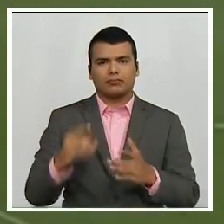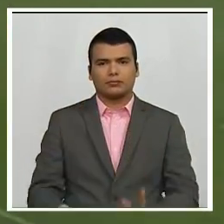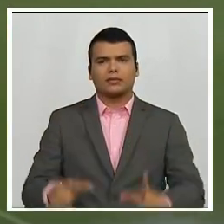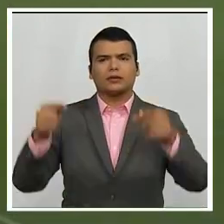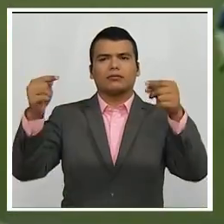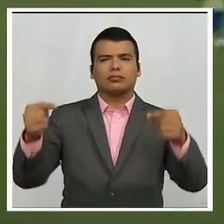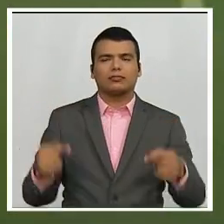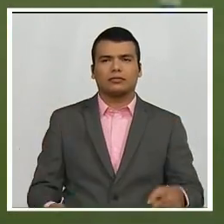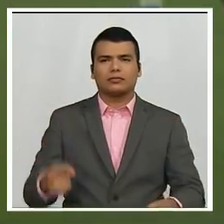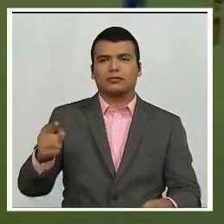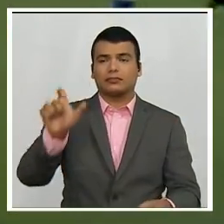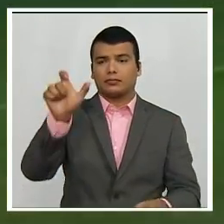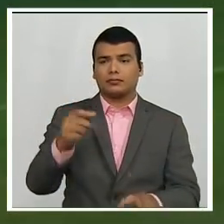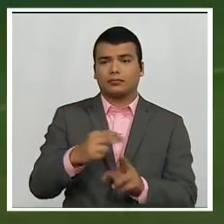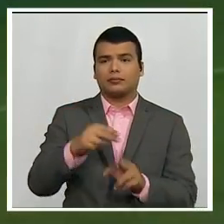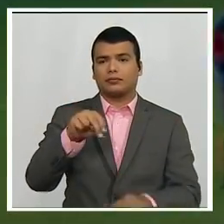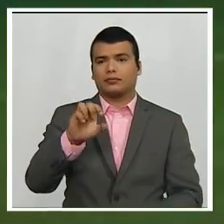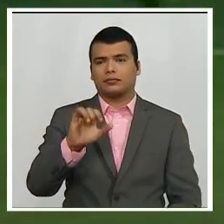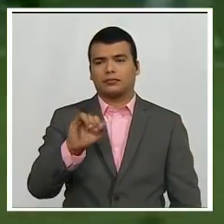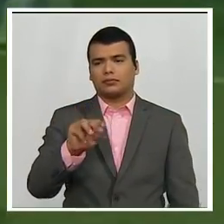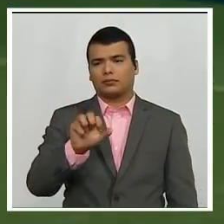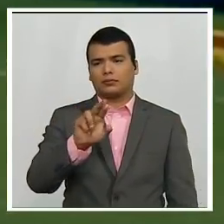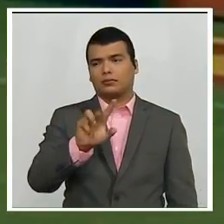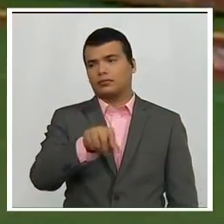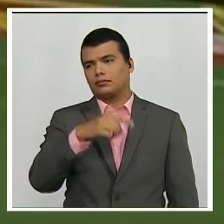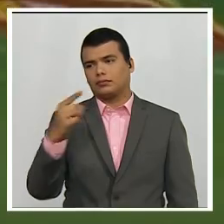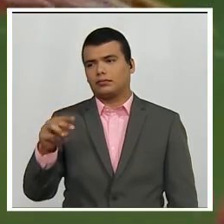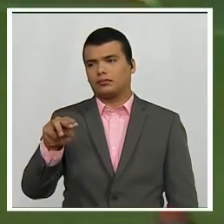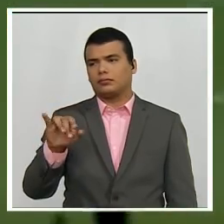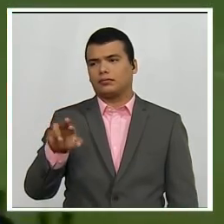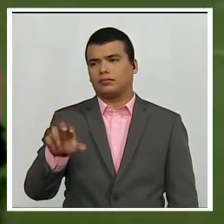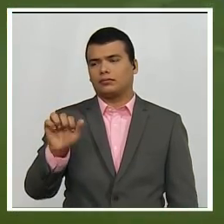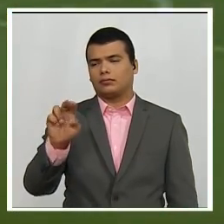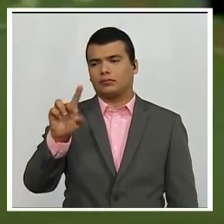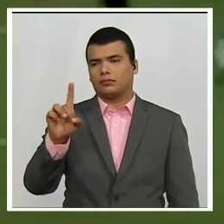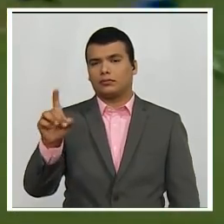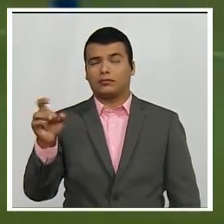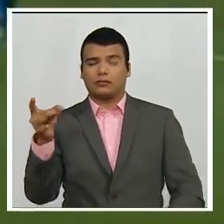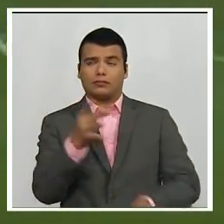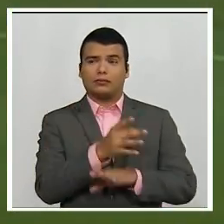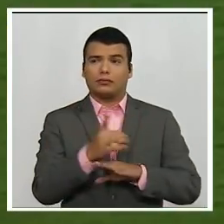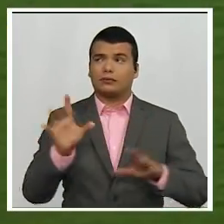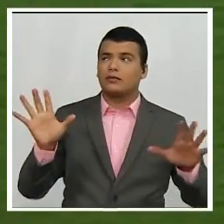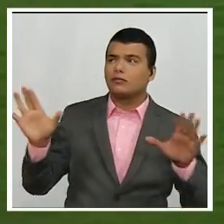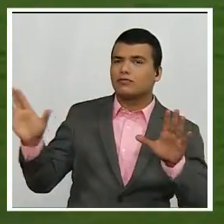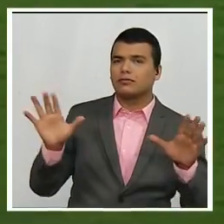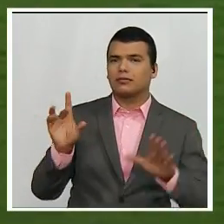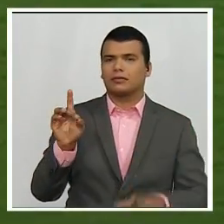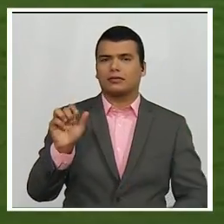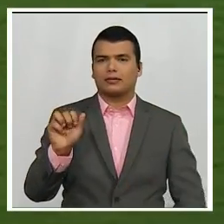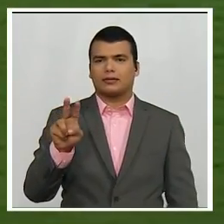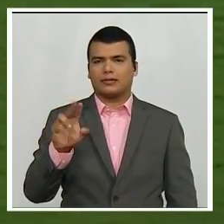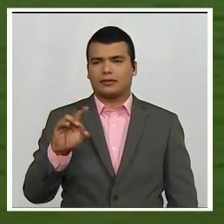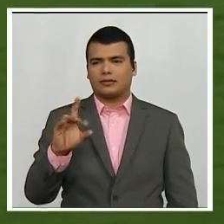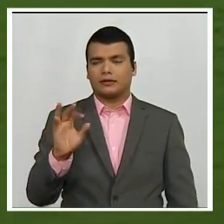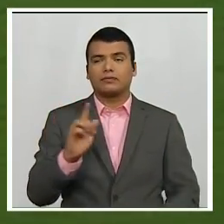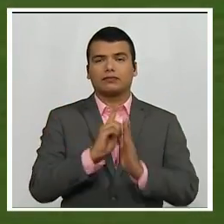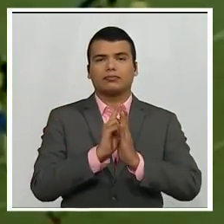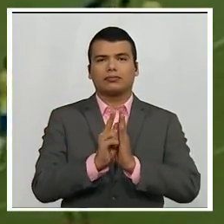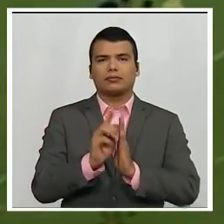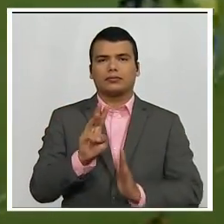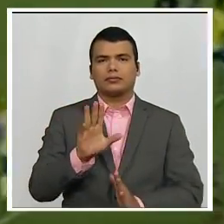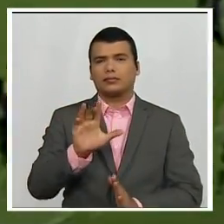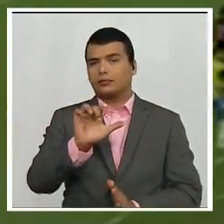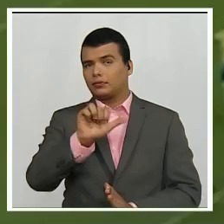esquina cobrado por neymar para que miranda de cabeza venciera a david ospina al minuto 35 un